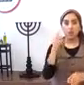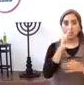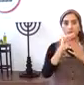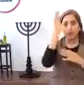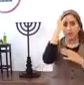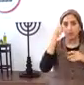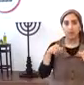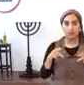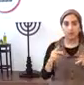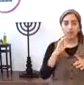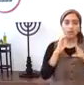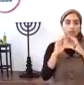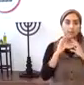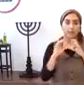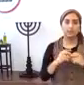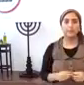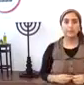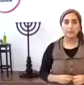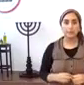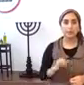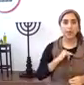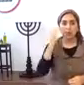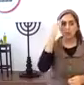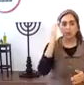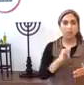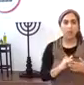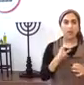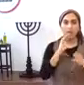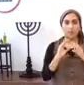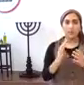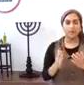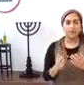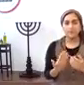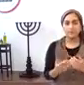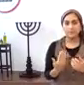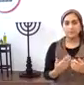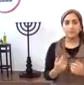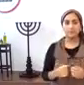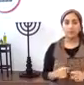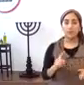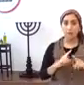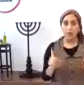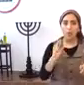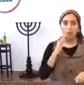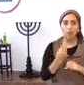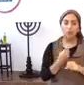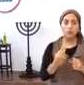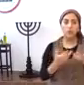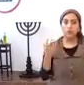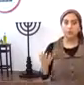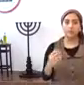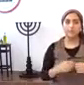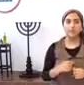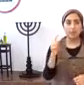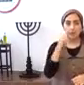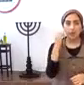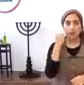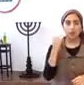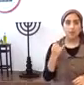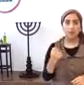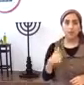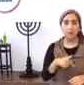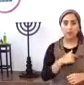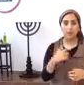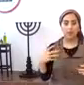y si el eterno lo permite los comentarios yo sé que son comentarios muy sencillitos pero nos van a servir mucho